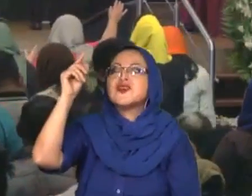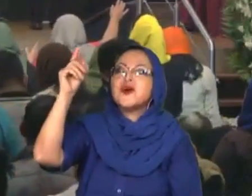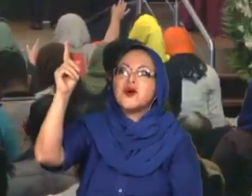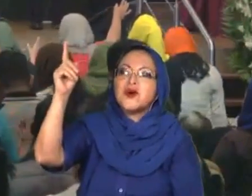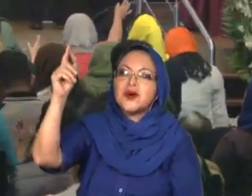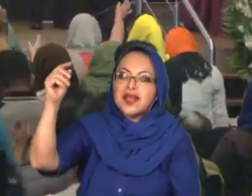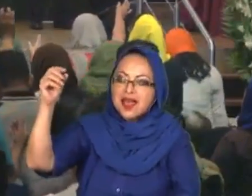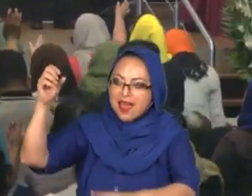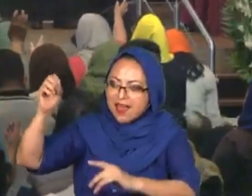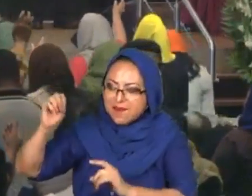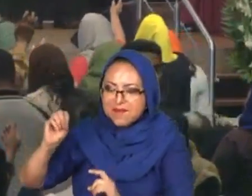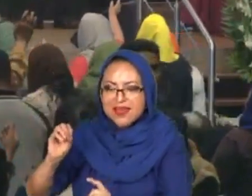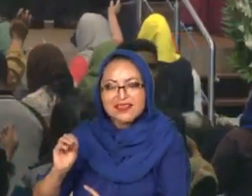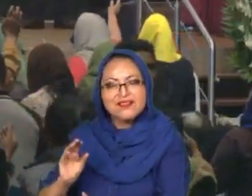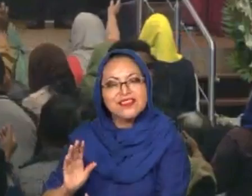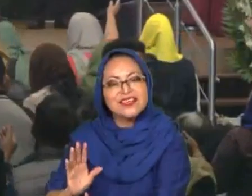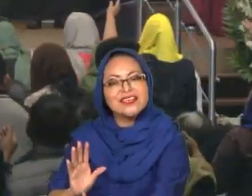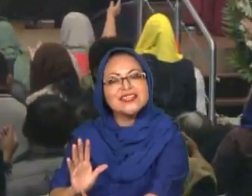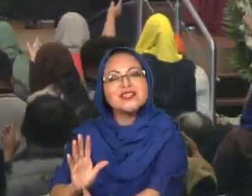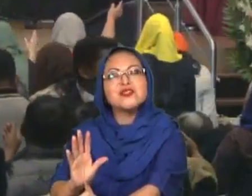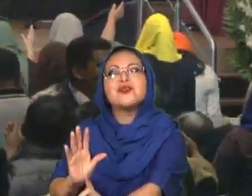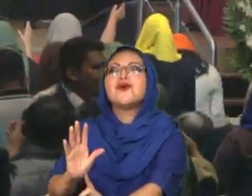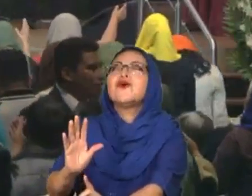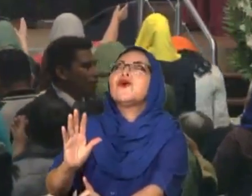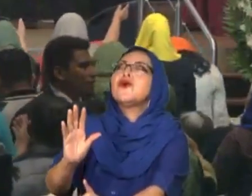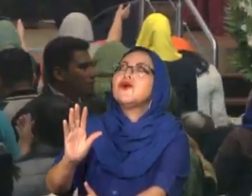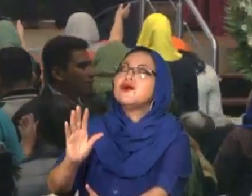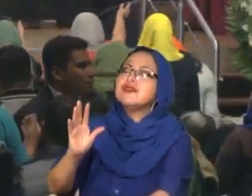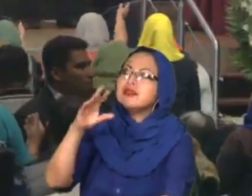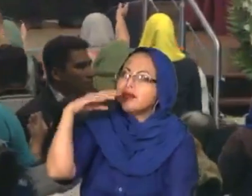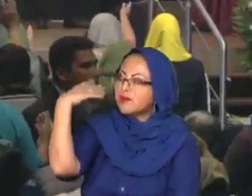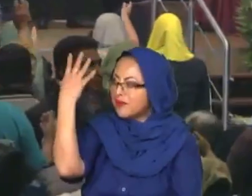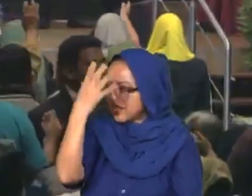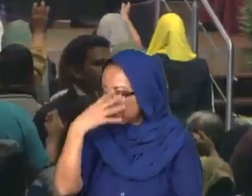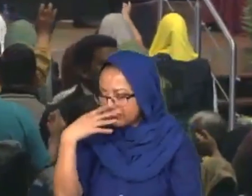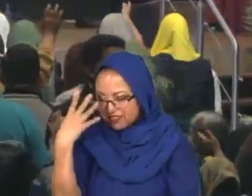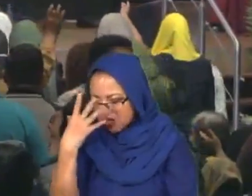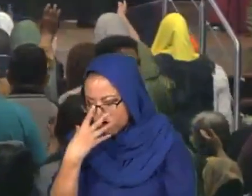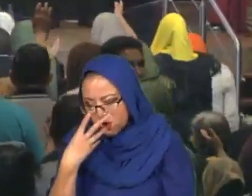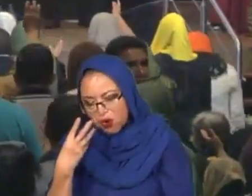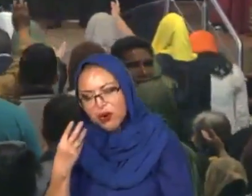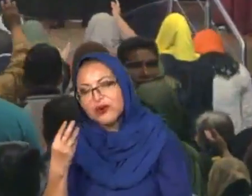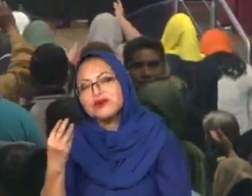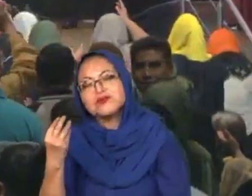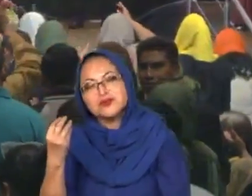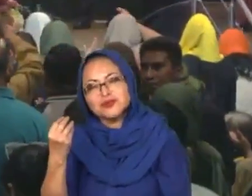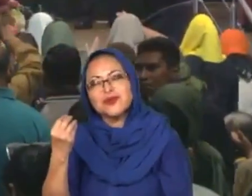Bendito, bendito, bendito, Señor.